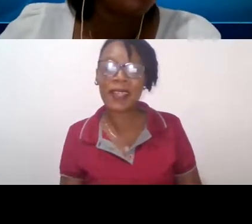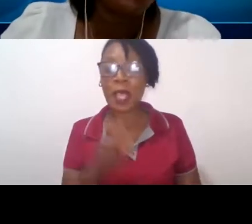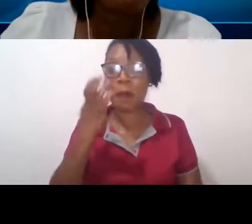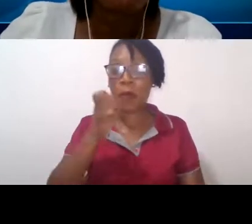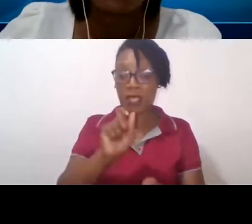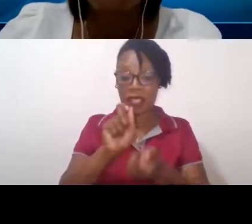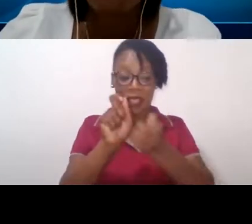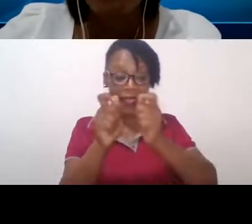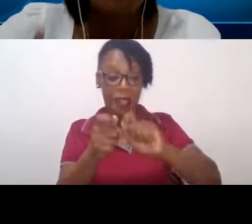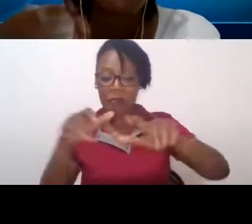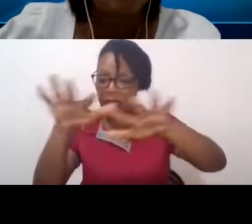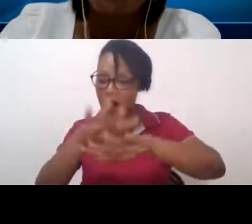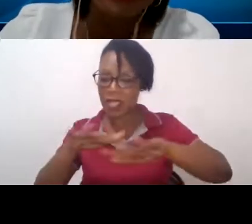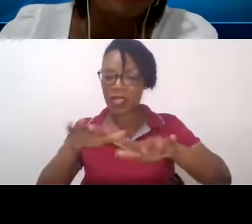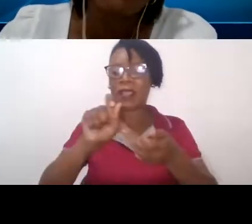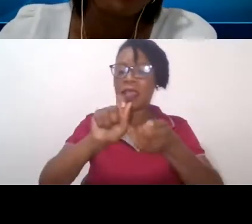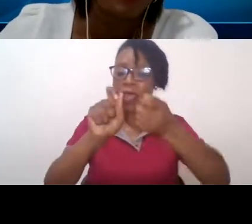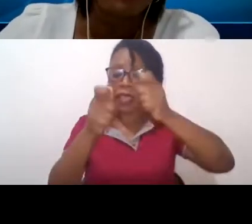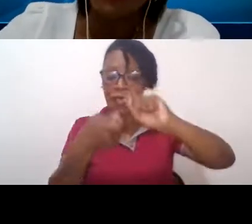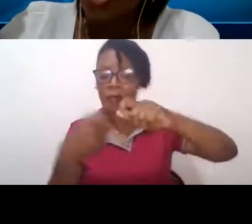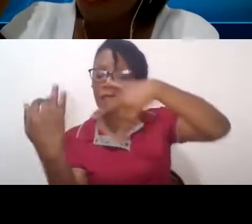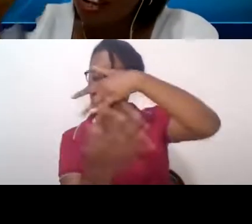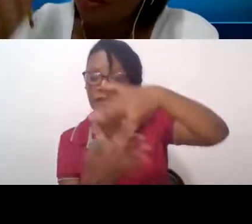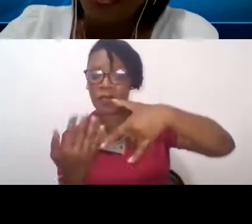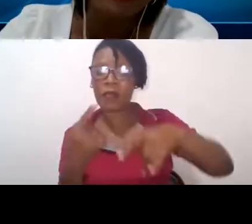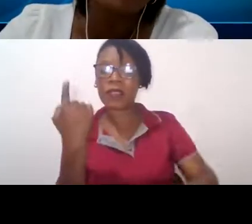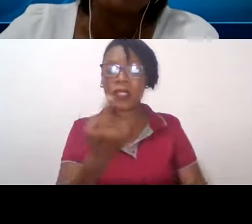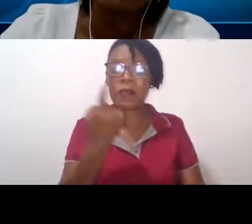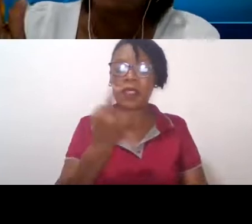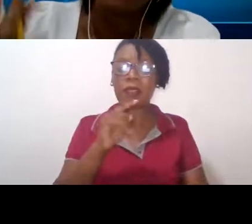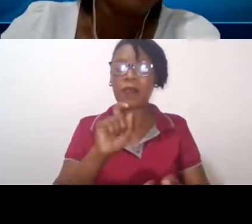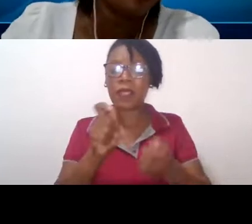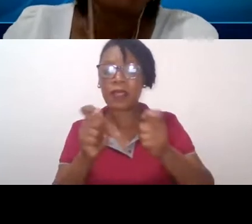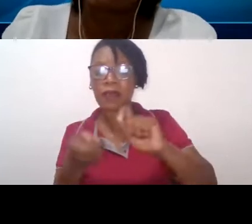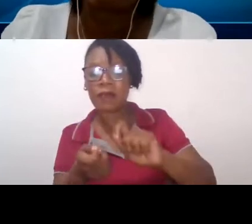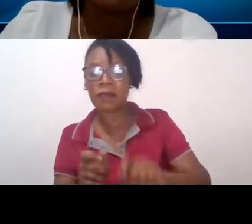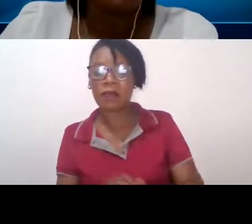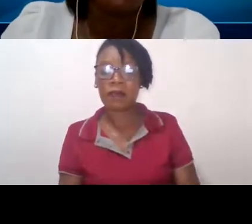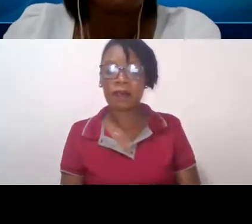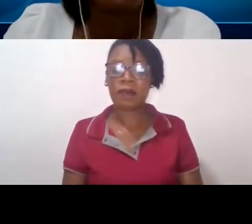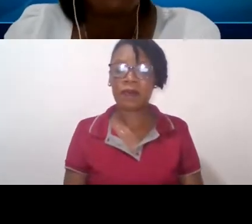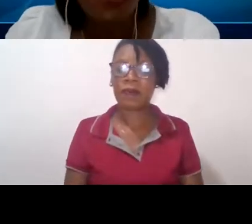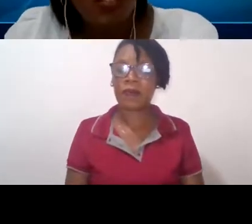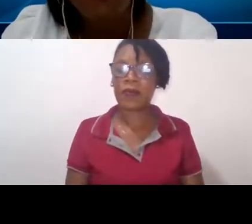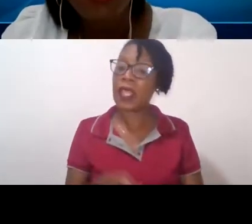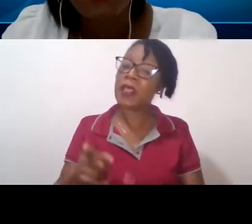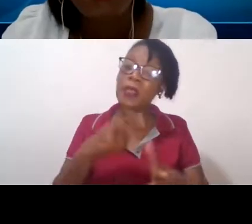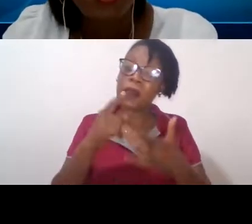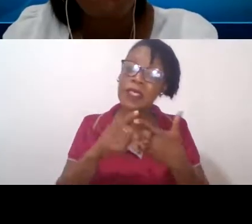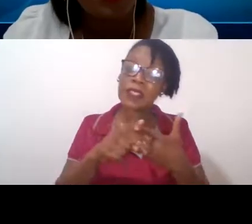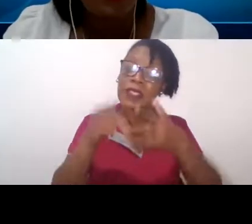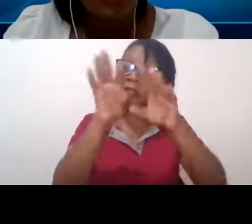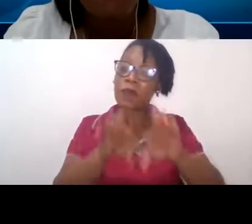el ambiente, cambió el entorno, nosotros todos los días estamos cambiando. Si hay una constante en nuestra vida, es el cambio. Entonces, por eso es